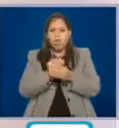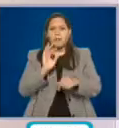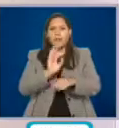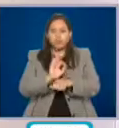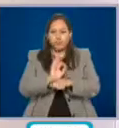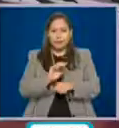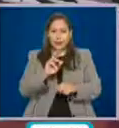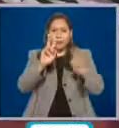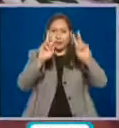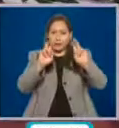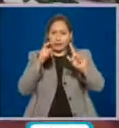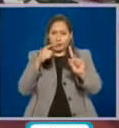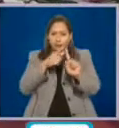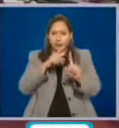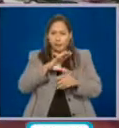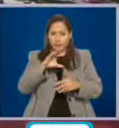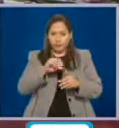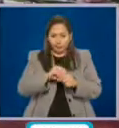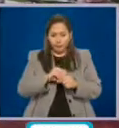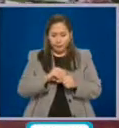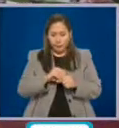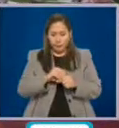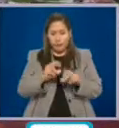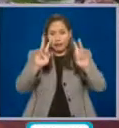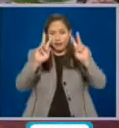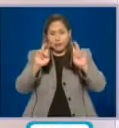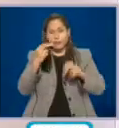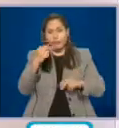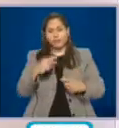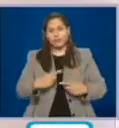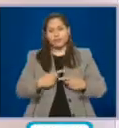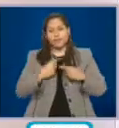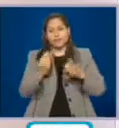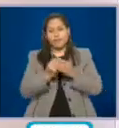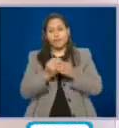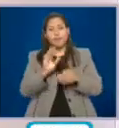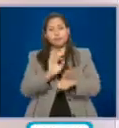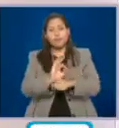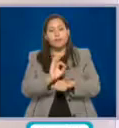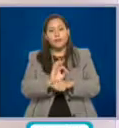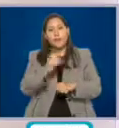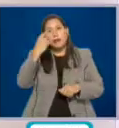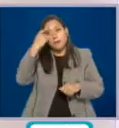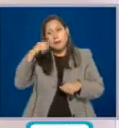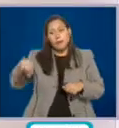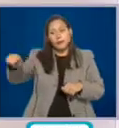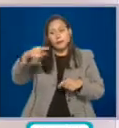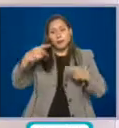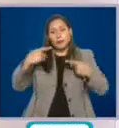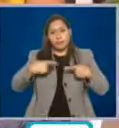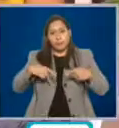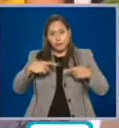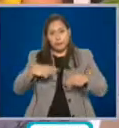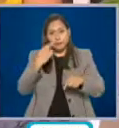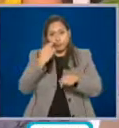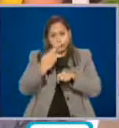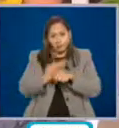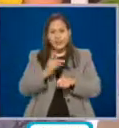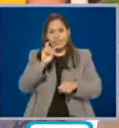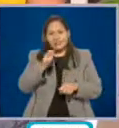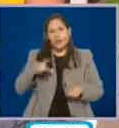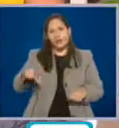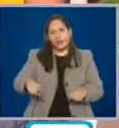los lunes. Normar el tema de protección de datos personales en poder de sujetos obligados, que es gobierno, en poder de gobierno,